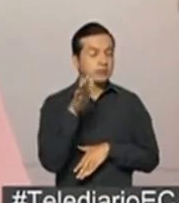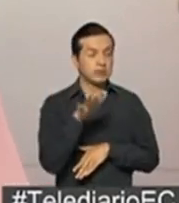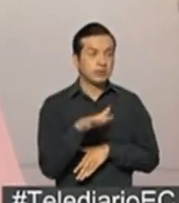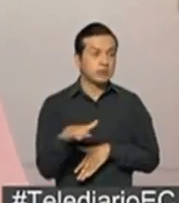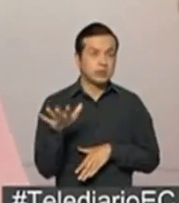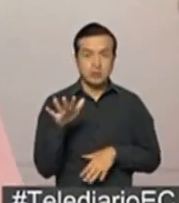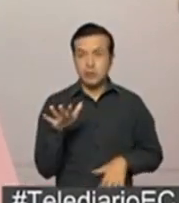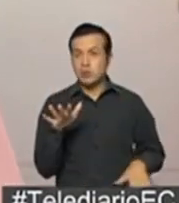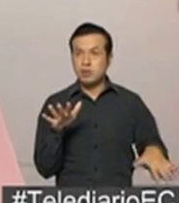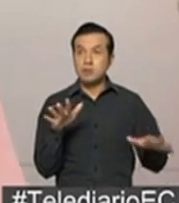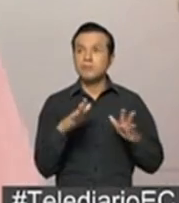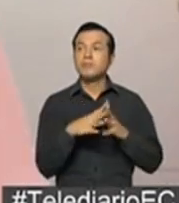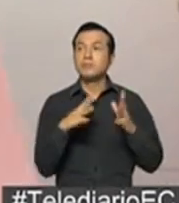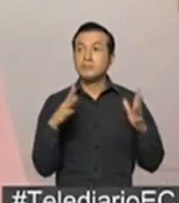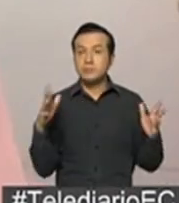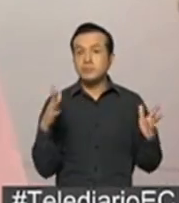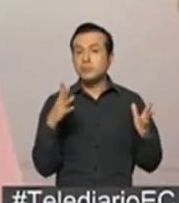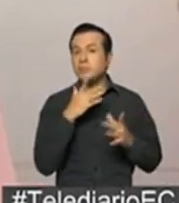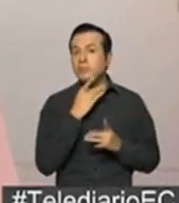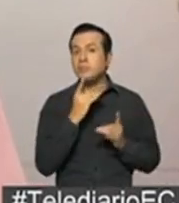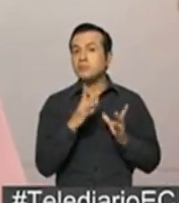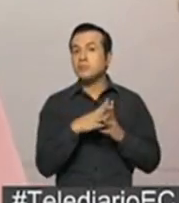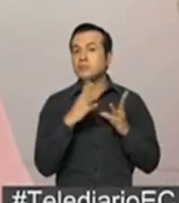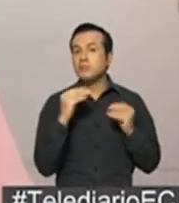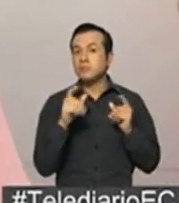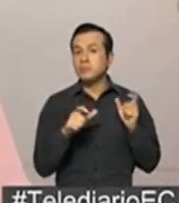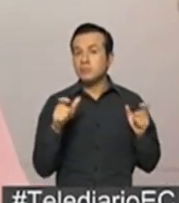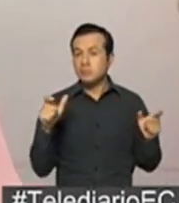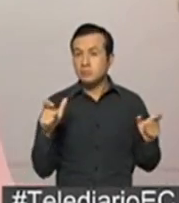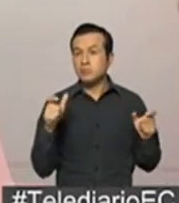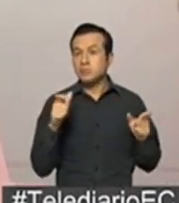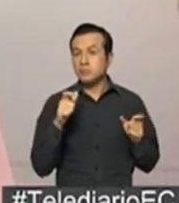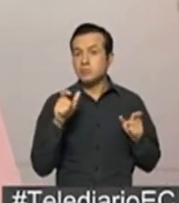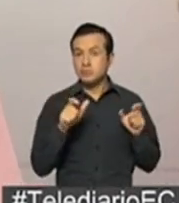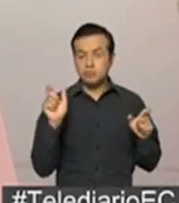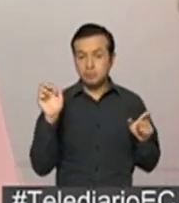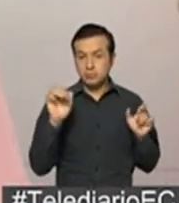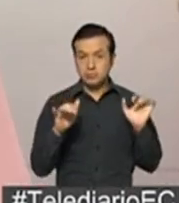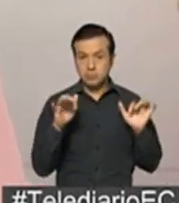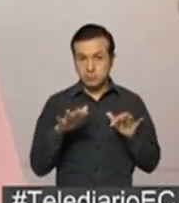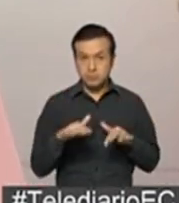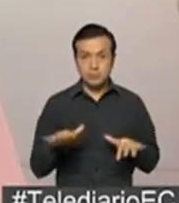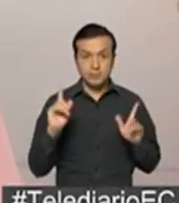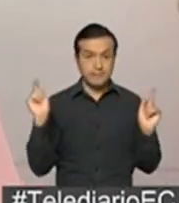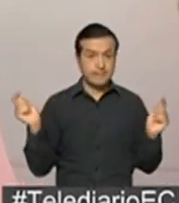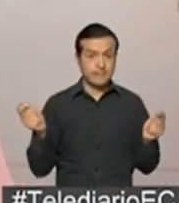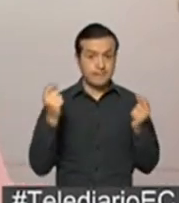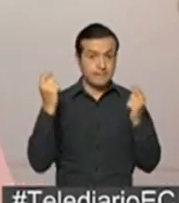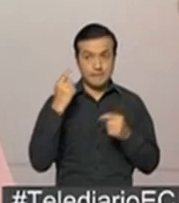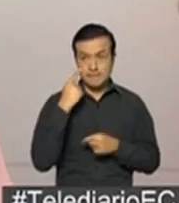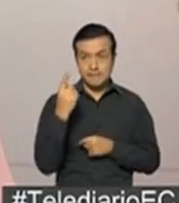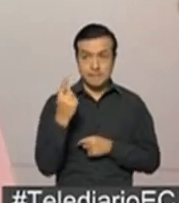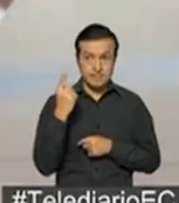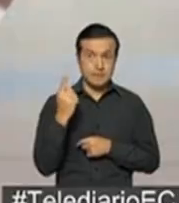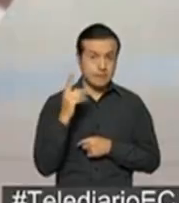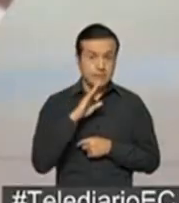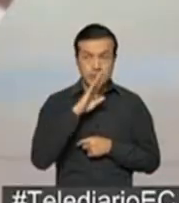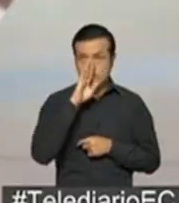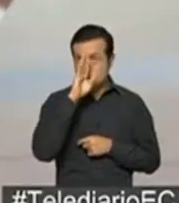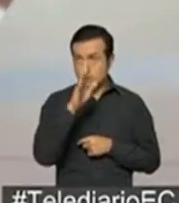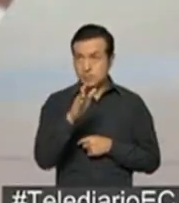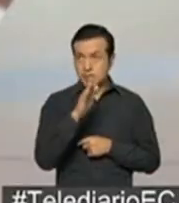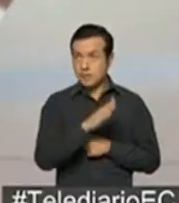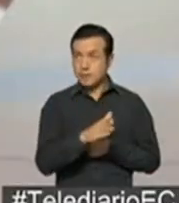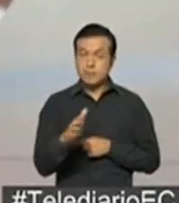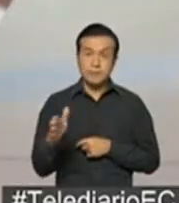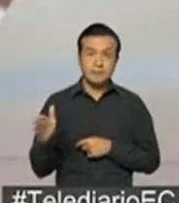son de la previsión de los ciudadanos o a donde gusta ir la ciudadanía durante las fiestas de fin de año? Sí, las fiestas de fin de año son